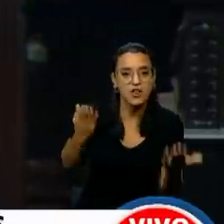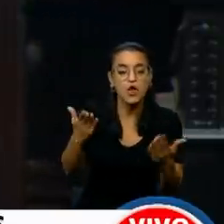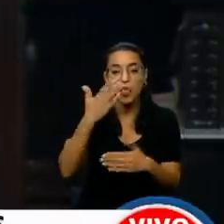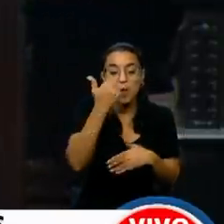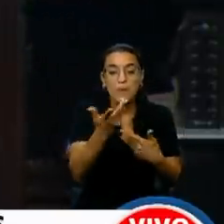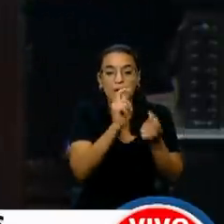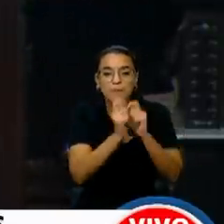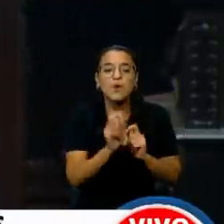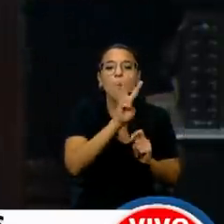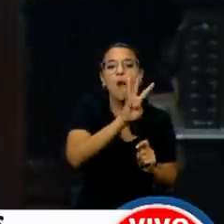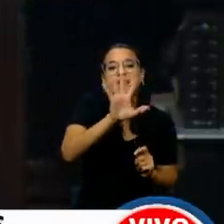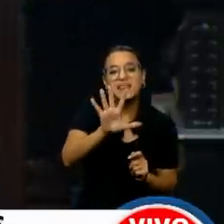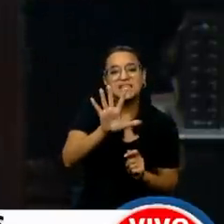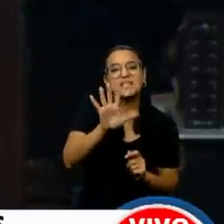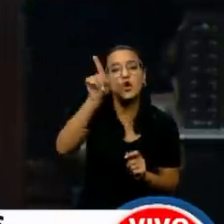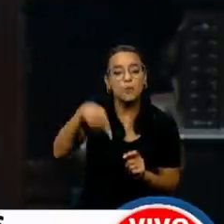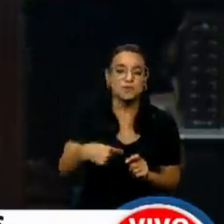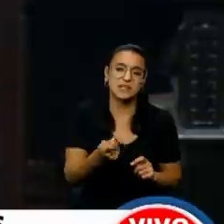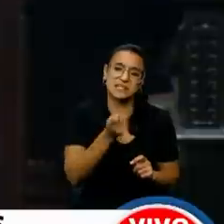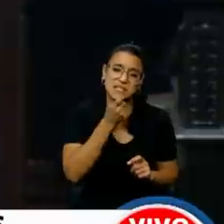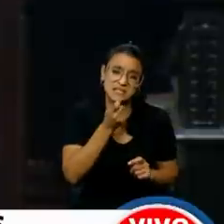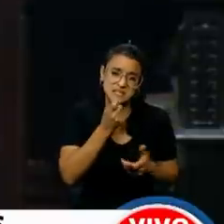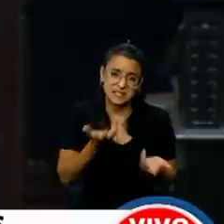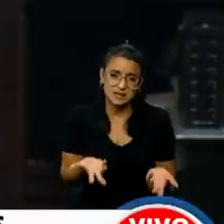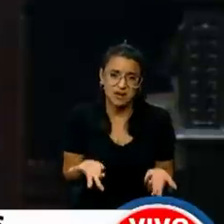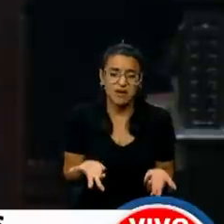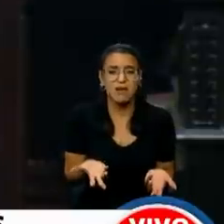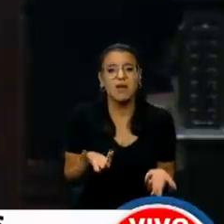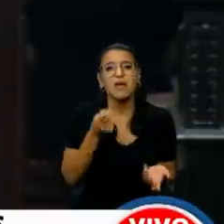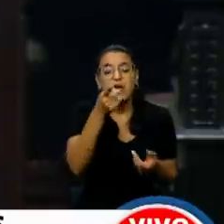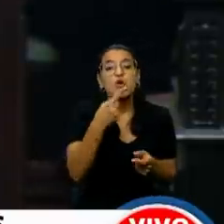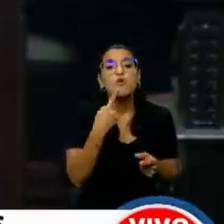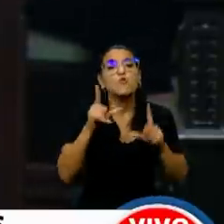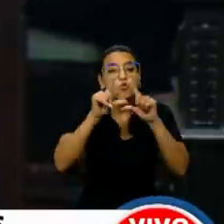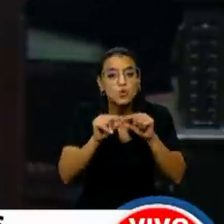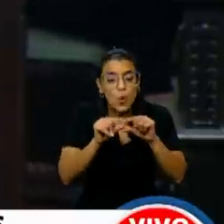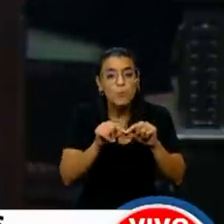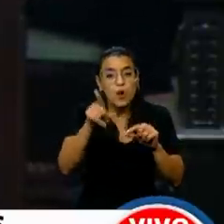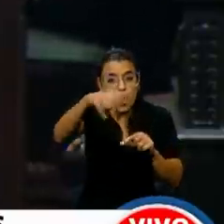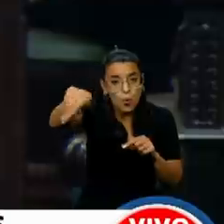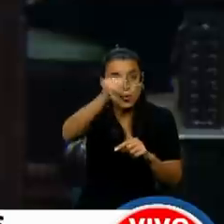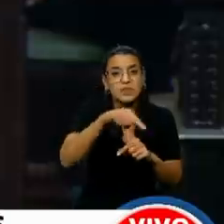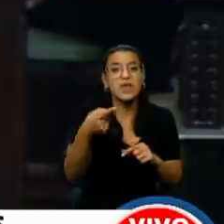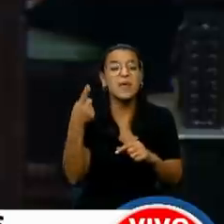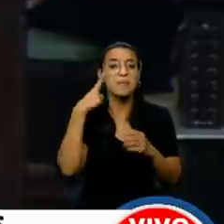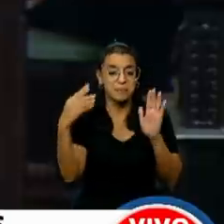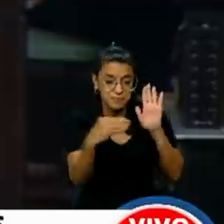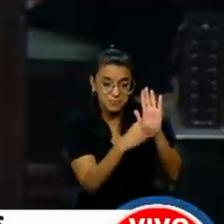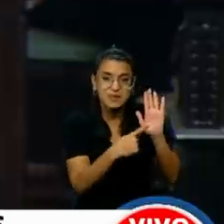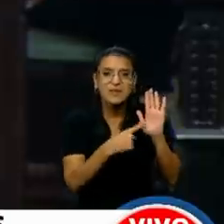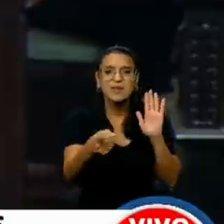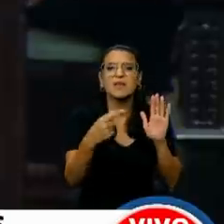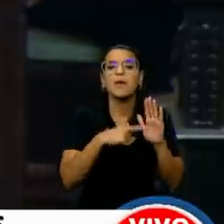hicieron que iba a ser el 45 es un chiste para que de el número que ustedes estaban proyectando tiene que haber de